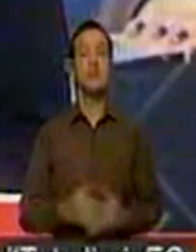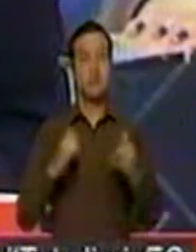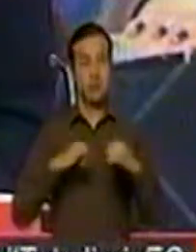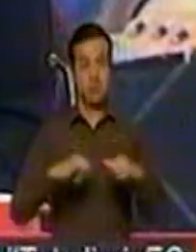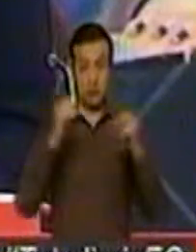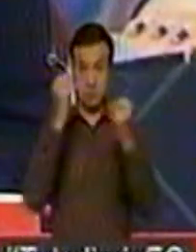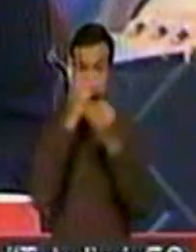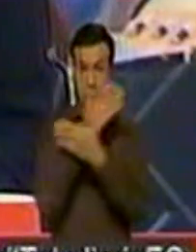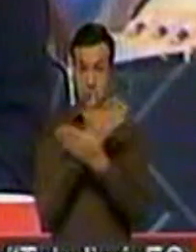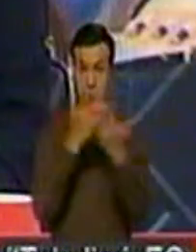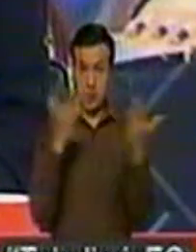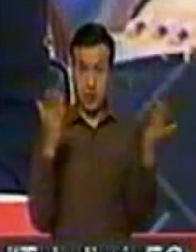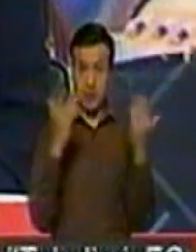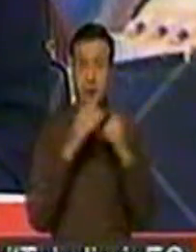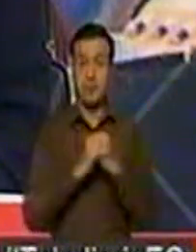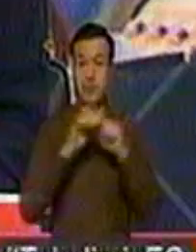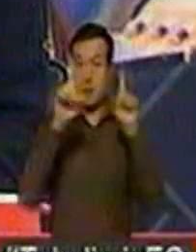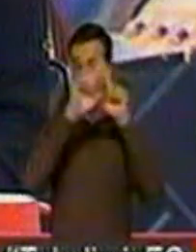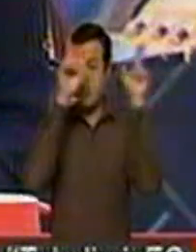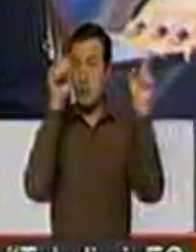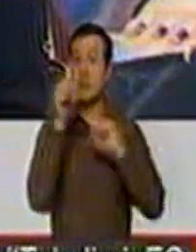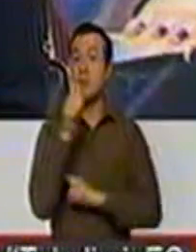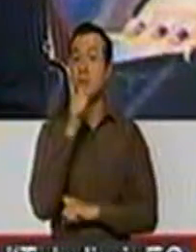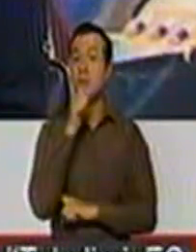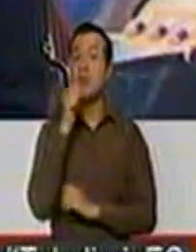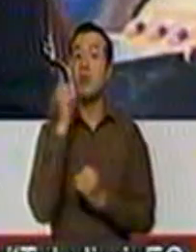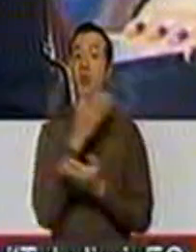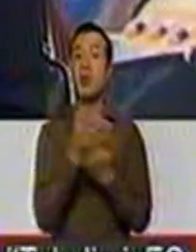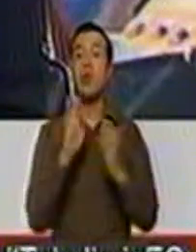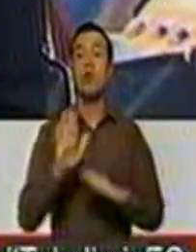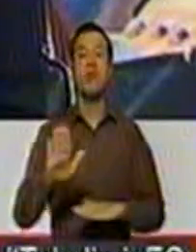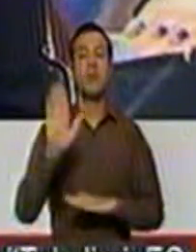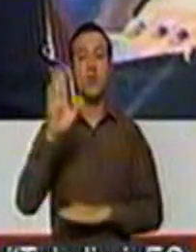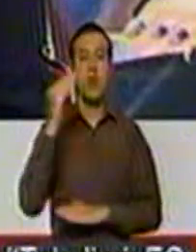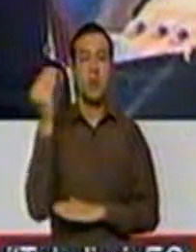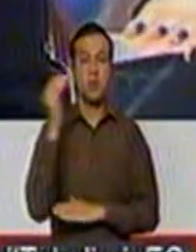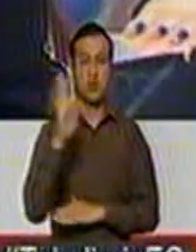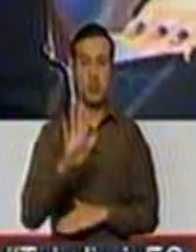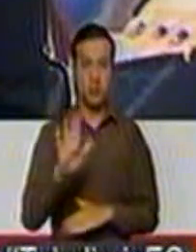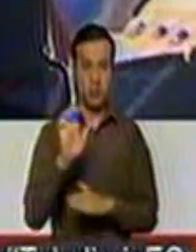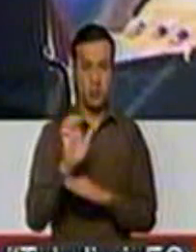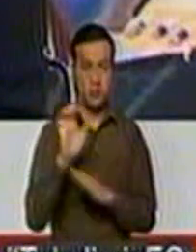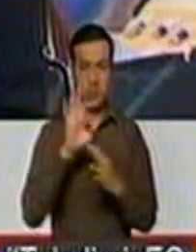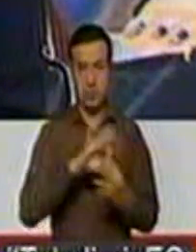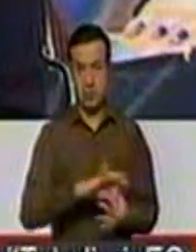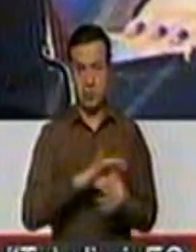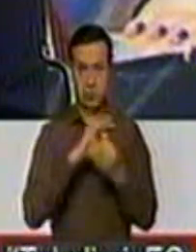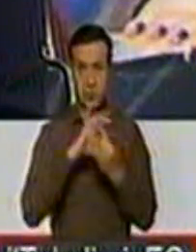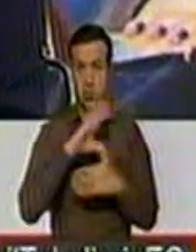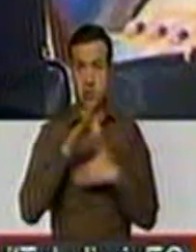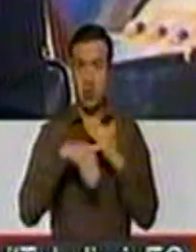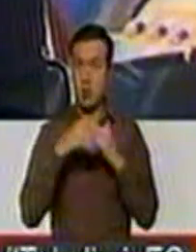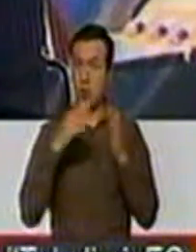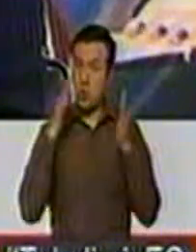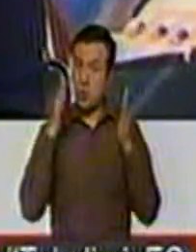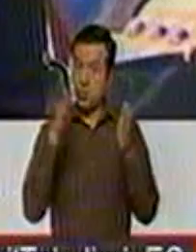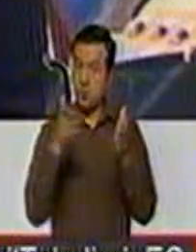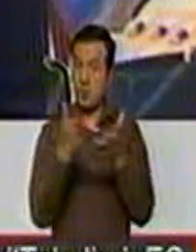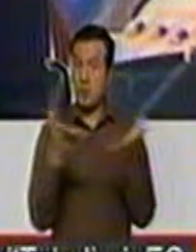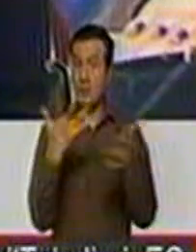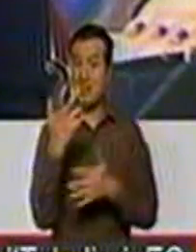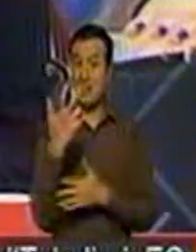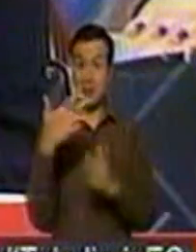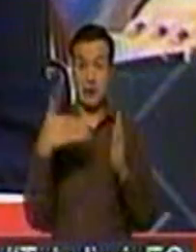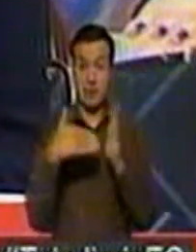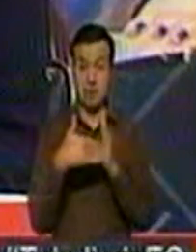Seguimos con más noticias en Telediario. La empresa privada estableció un compromiso con la juventud del Ecuador. La alianza All for Youth permitirá que más de 13.000